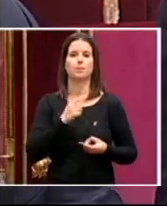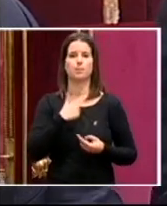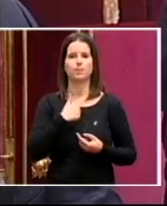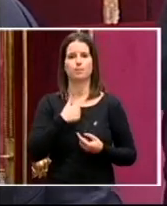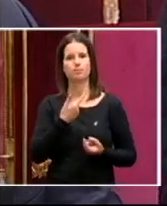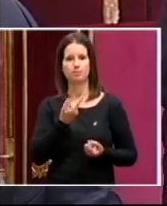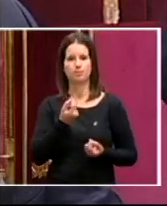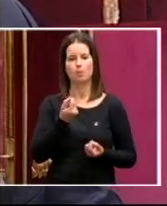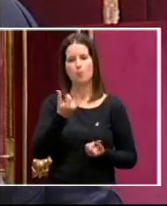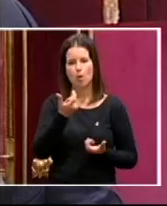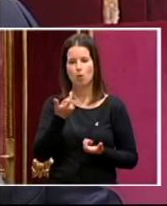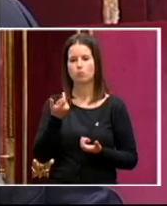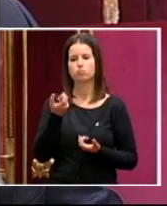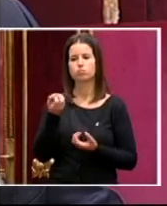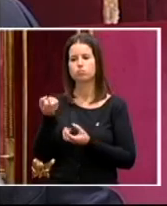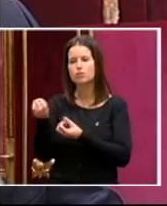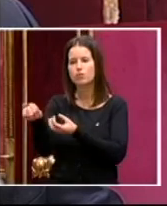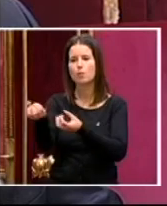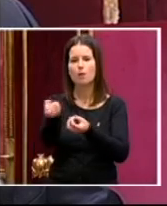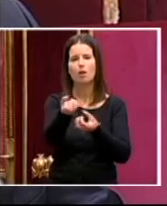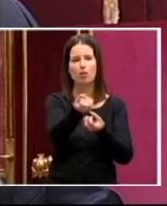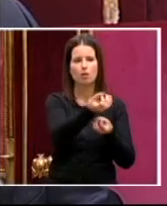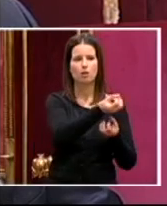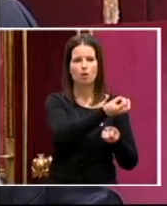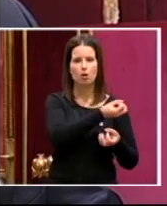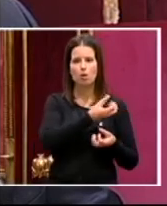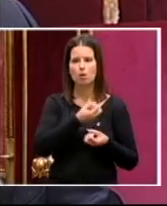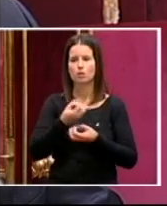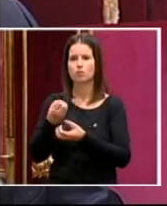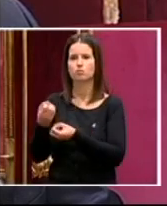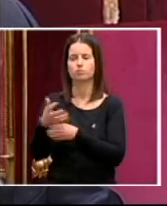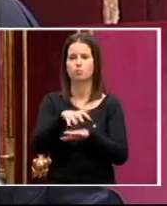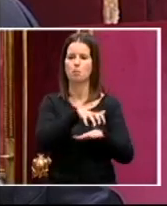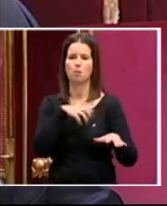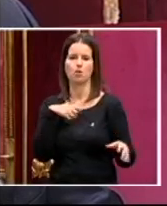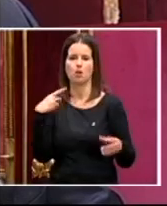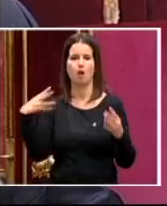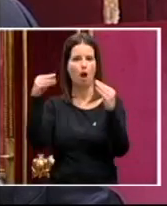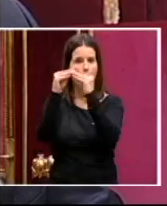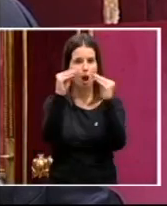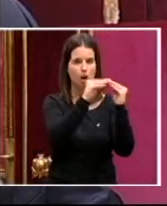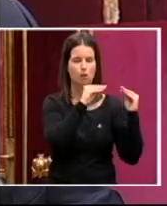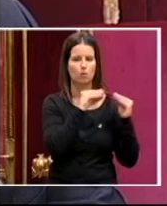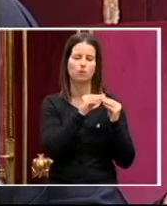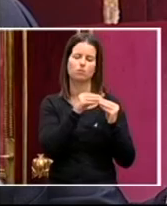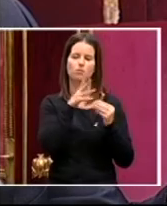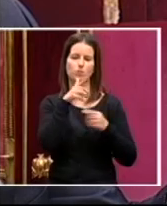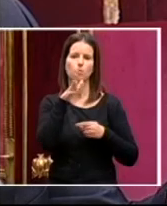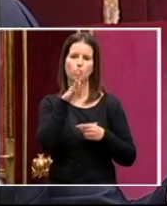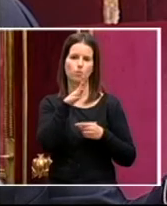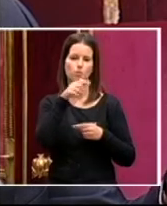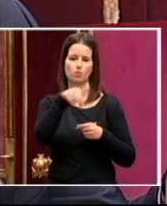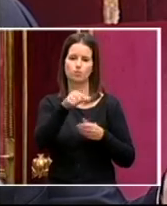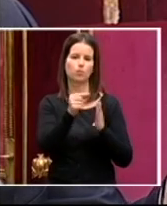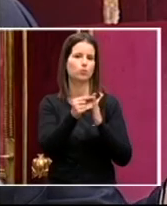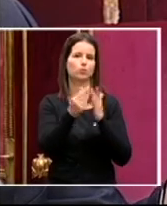aquí poniendo en común muchas cosas, unas se comparten, otras no tanto, pero la mayoría se comparten y por ese hecho vamos a tener en este punto, si